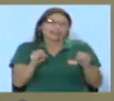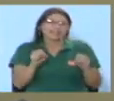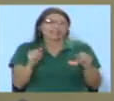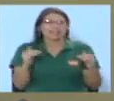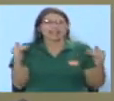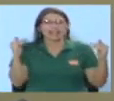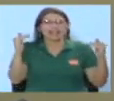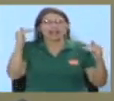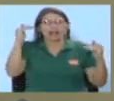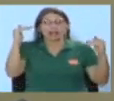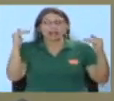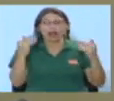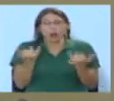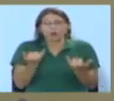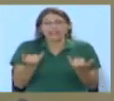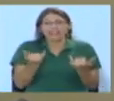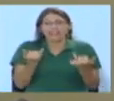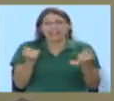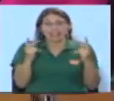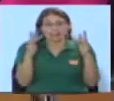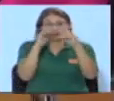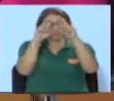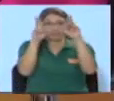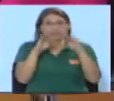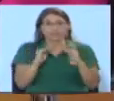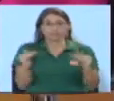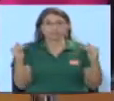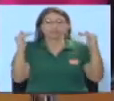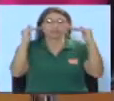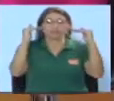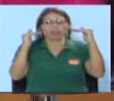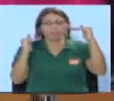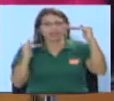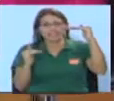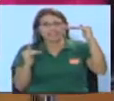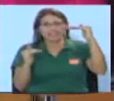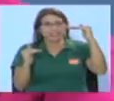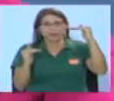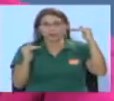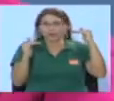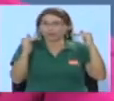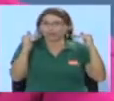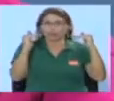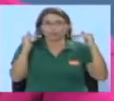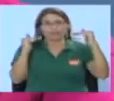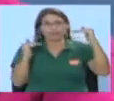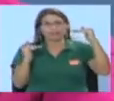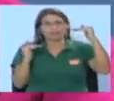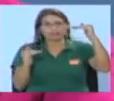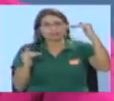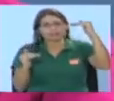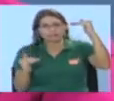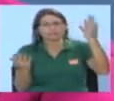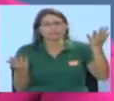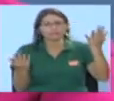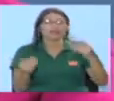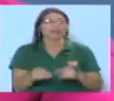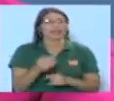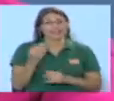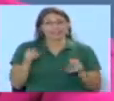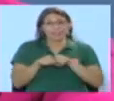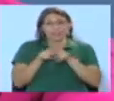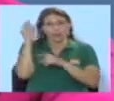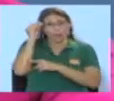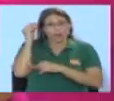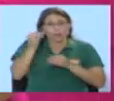la brecha digital, y eso es algo que al país no le interesa tampoco, ¿verdad? Uh-huh. Otro tema que ha estado en la opinión pública en los últimos días es